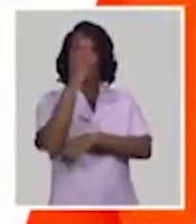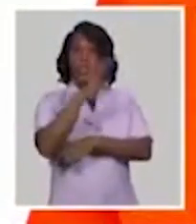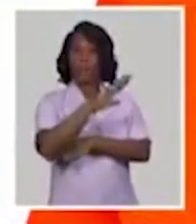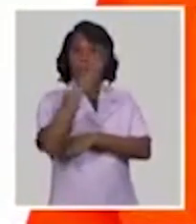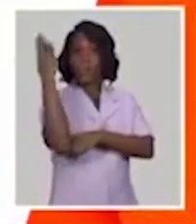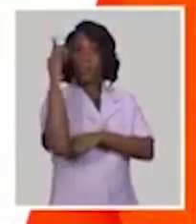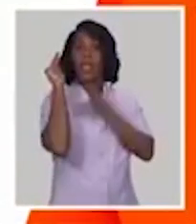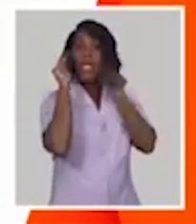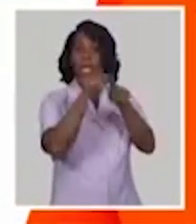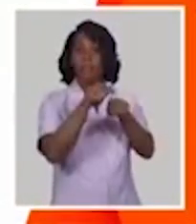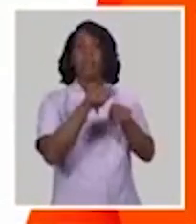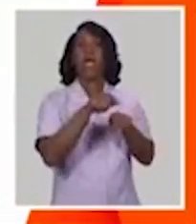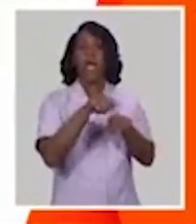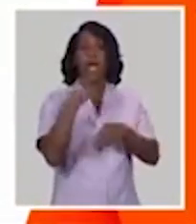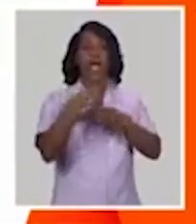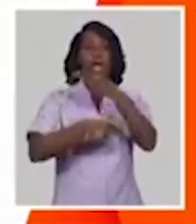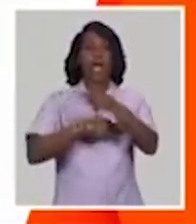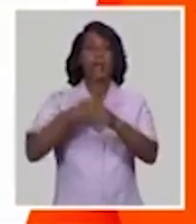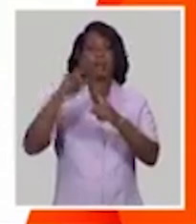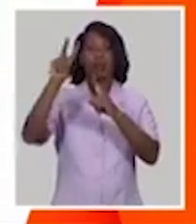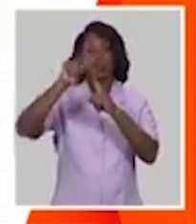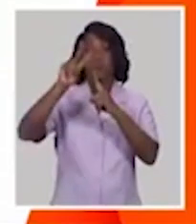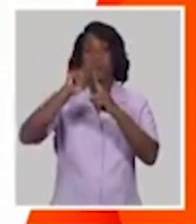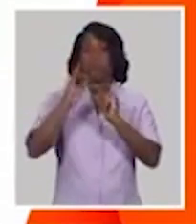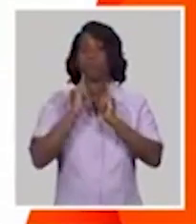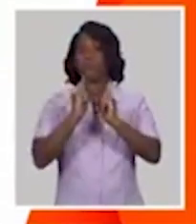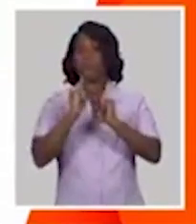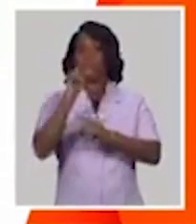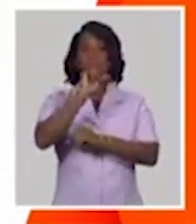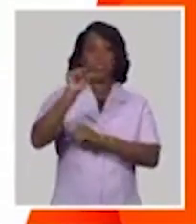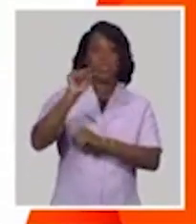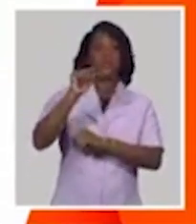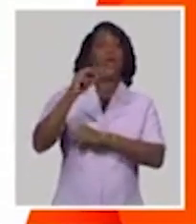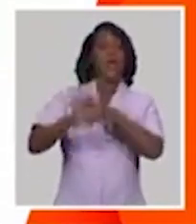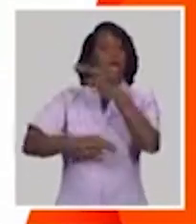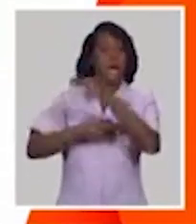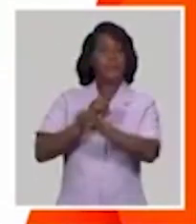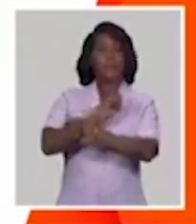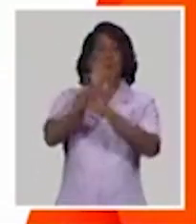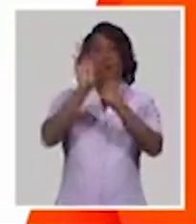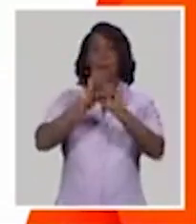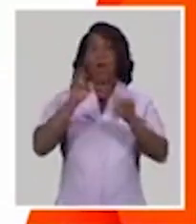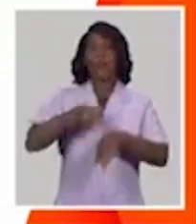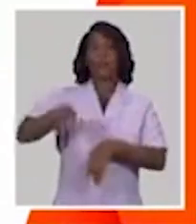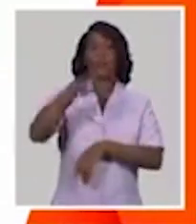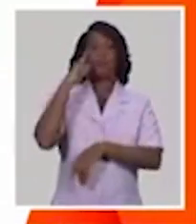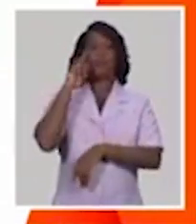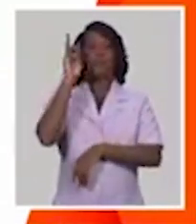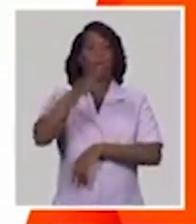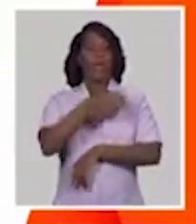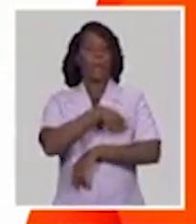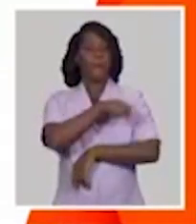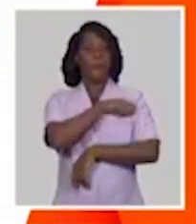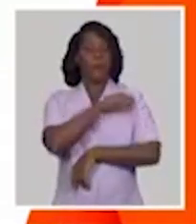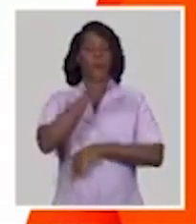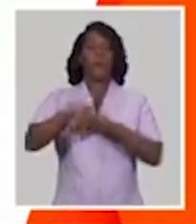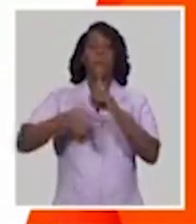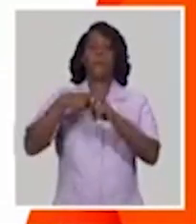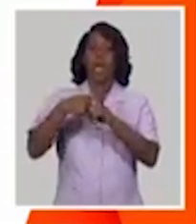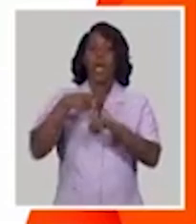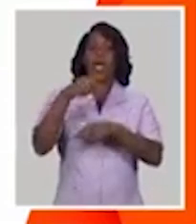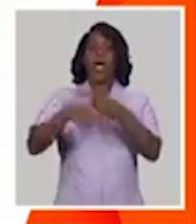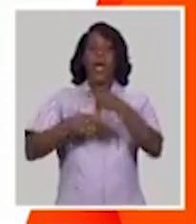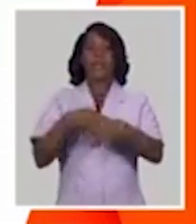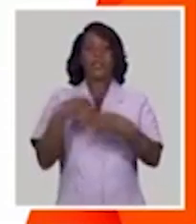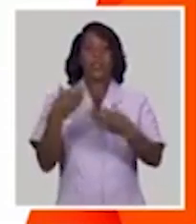de trabajo a nivel de comunidad con la participación de la Federación de Mujeres Cubanas, los Comités de Defensa de la Revolución, los